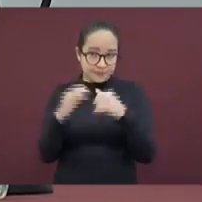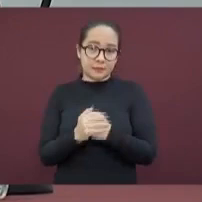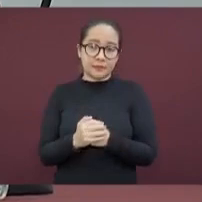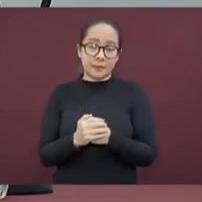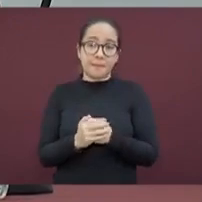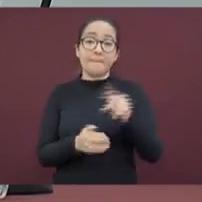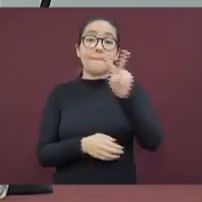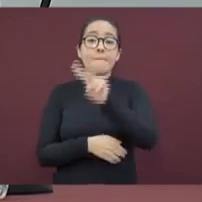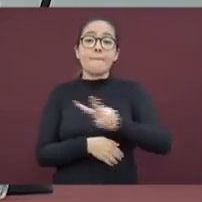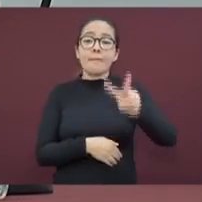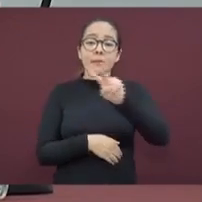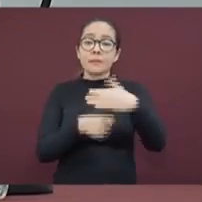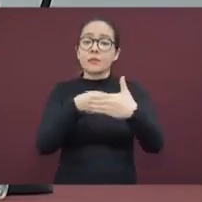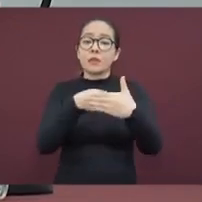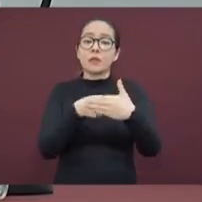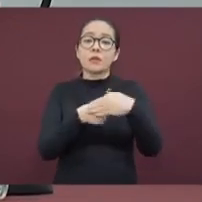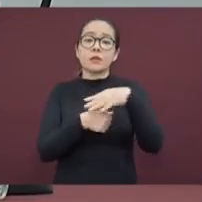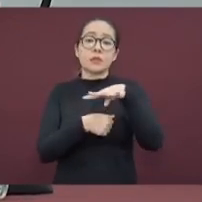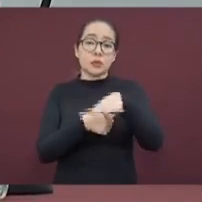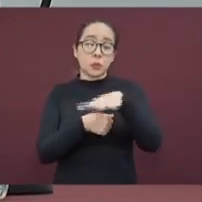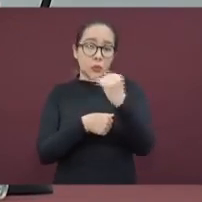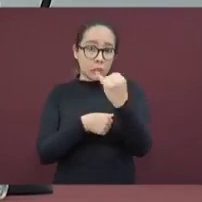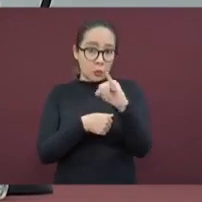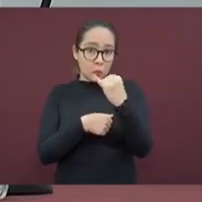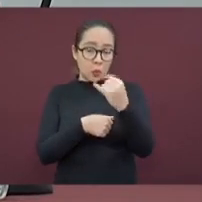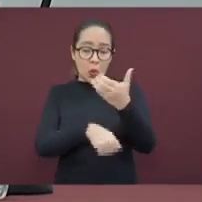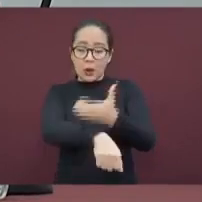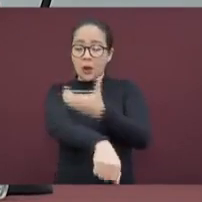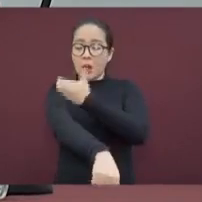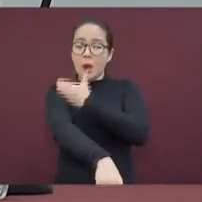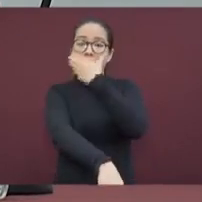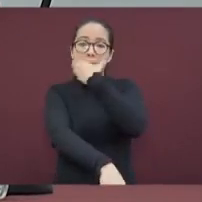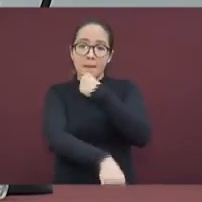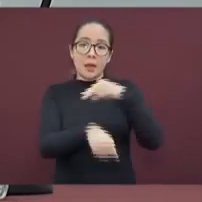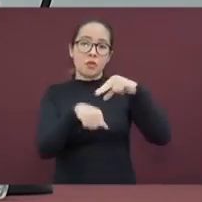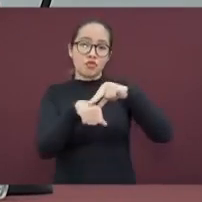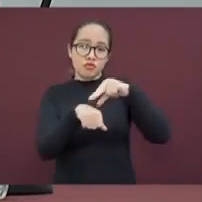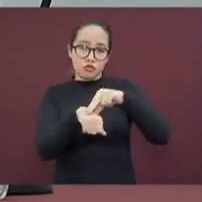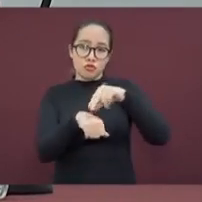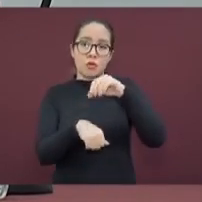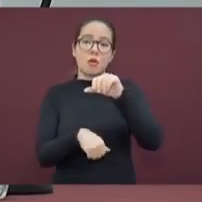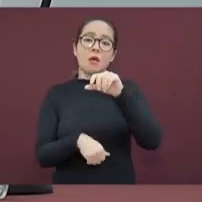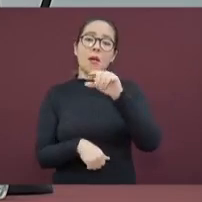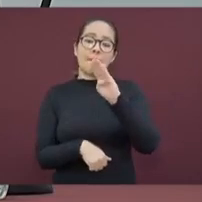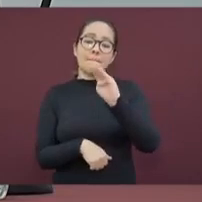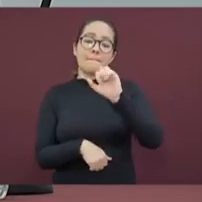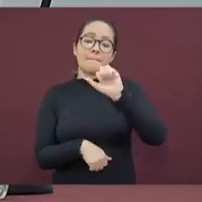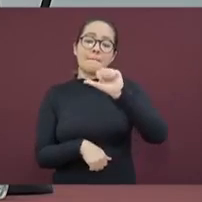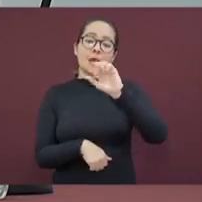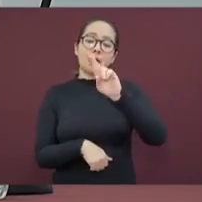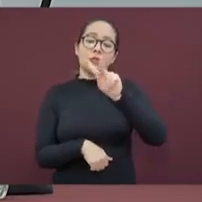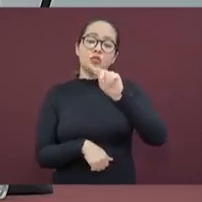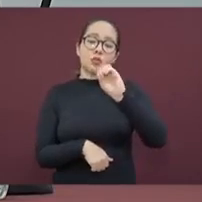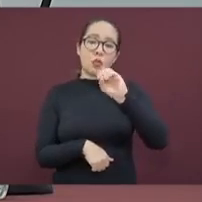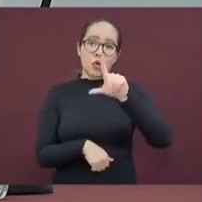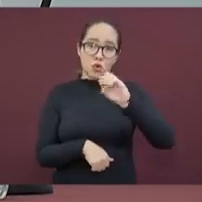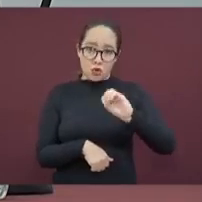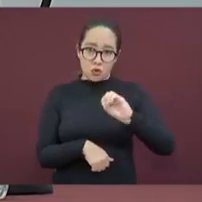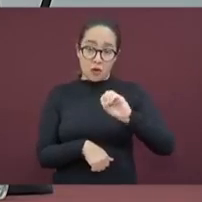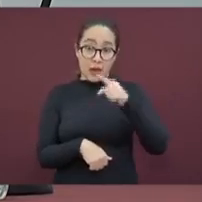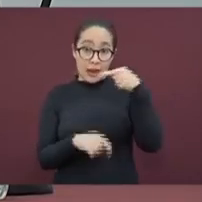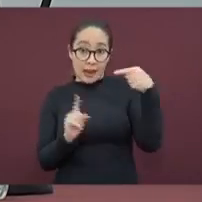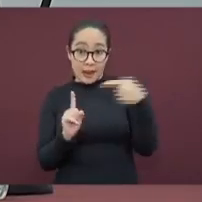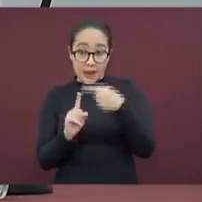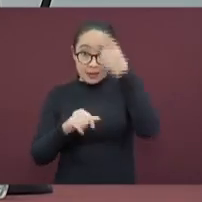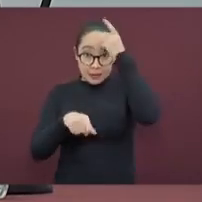en este espacio el doctor bartolo avendaño borromeo él es director de protección contra riegos